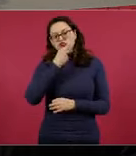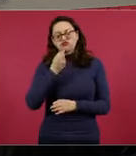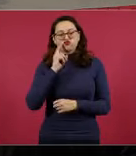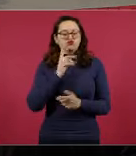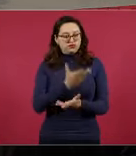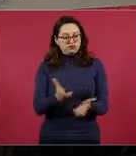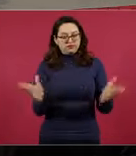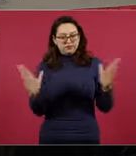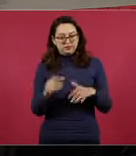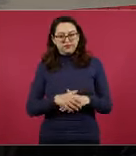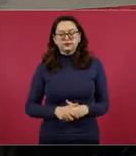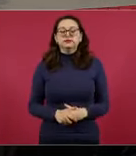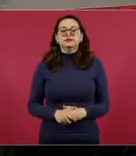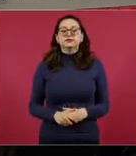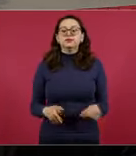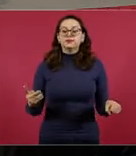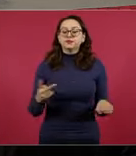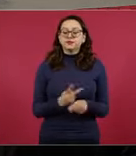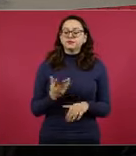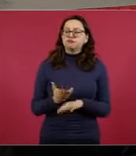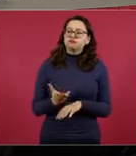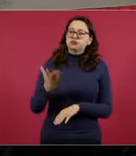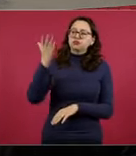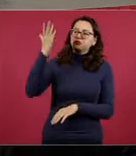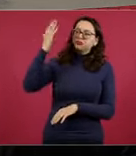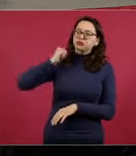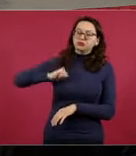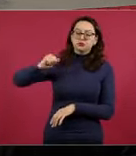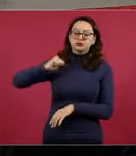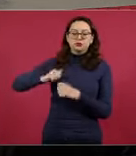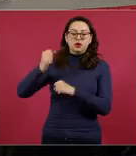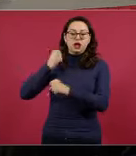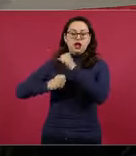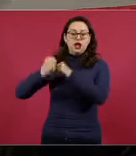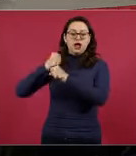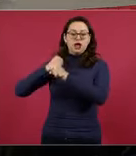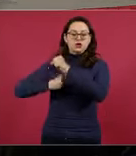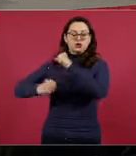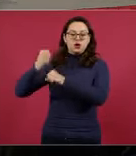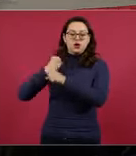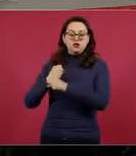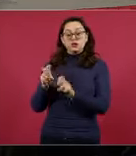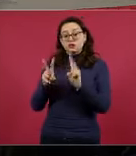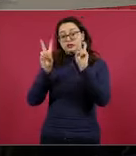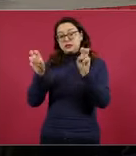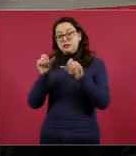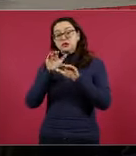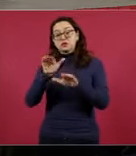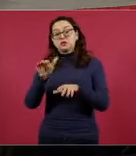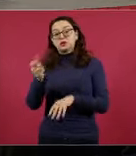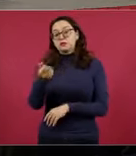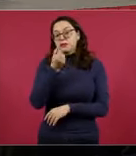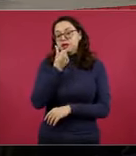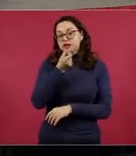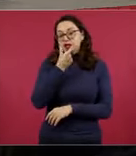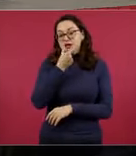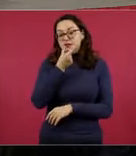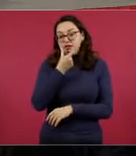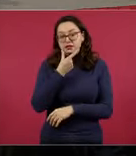el pasado, las instituciones de atención médica, cuando hablaban de abasto, se referían generalmente